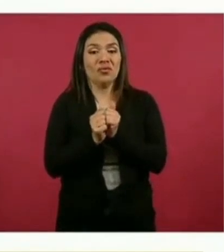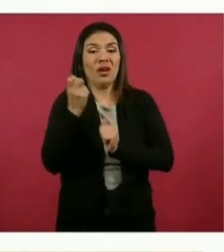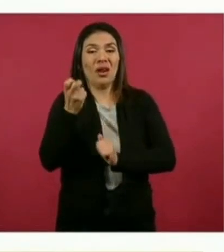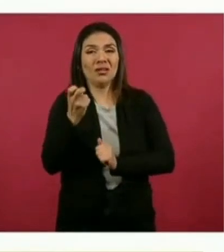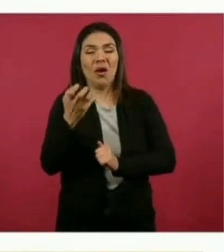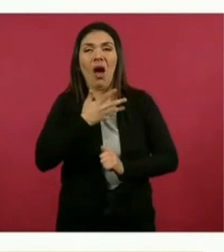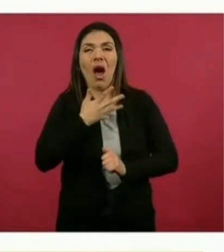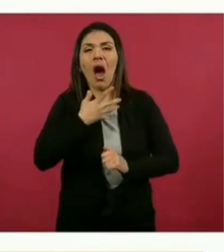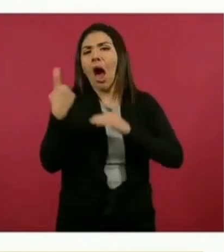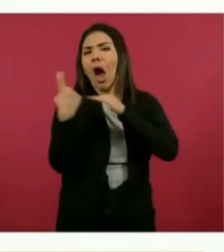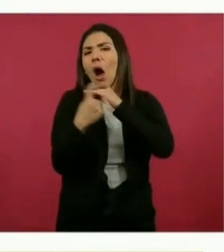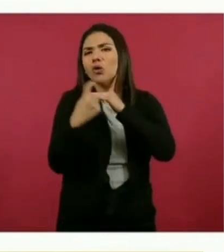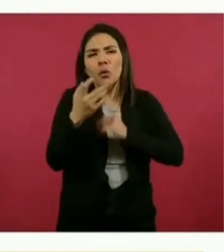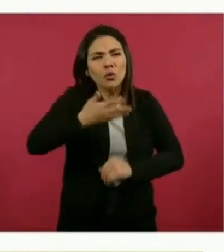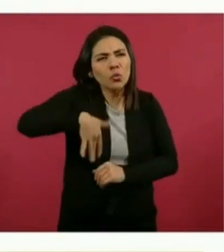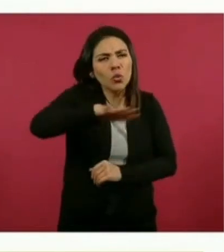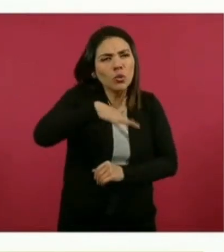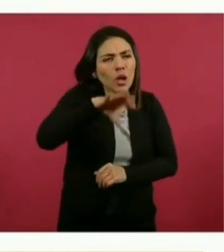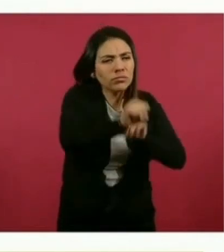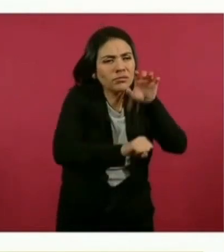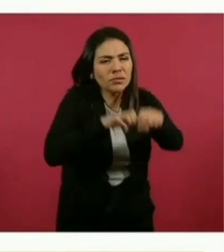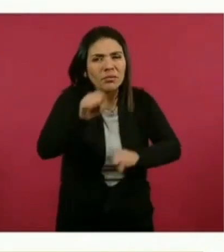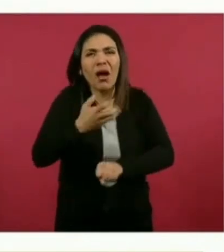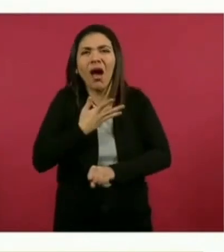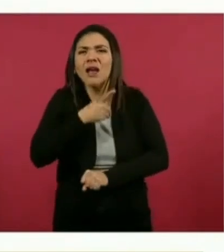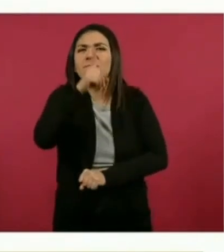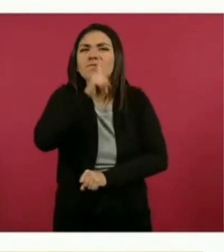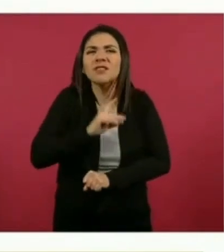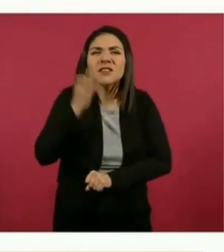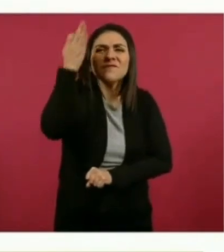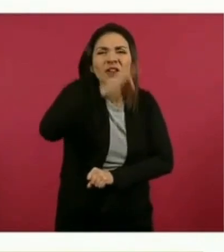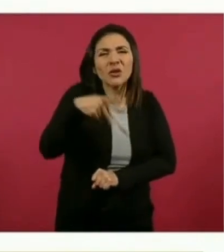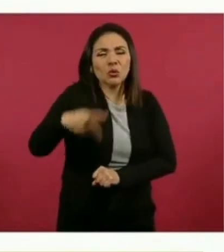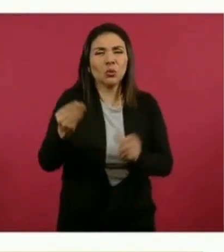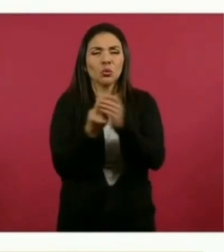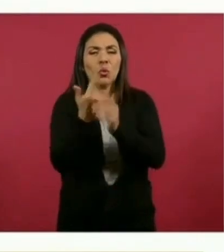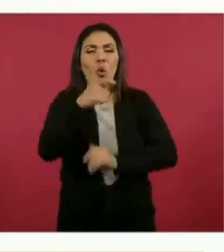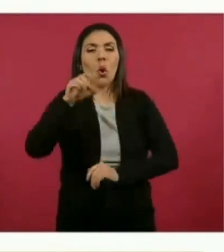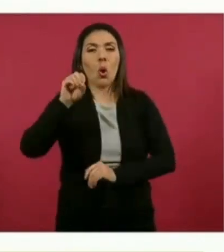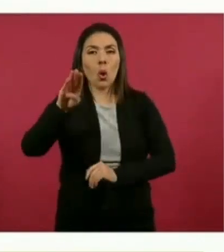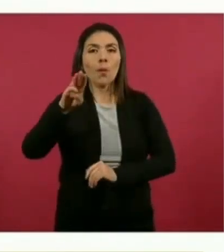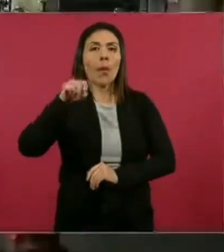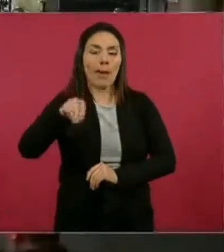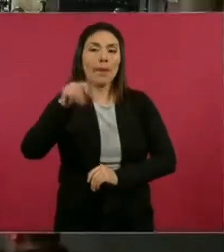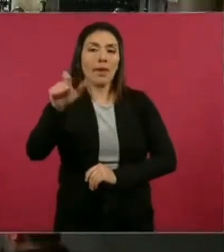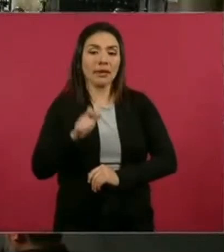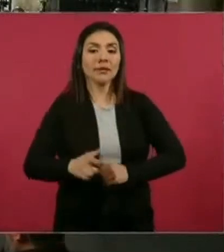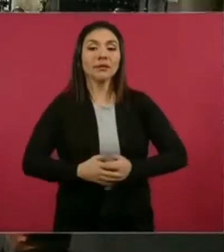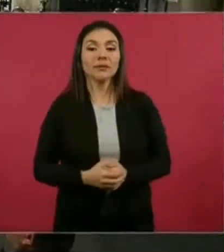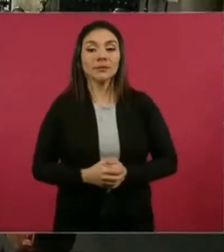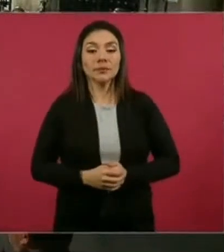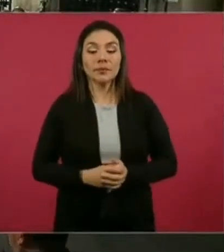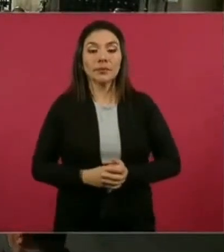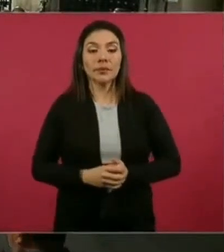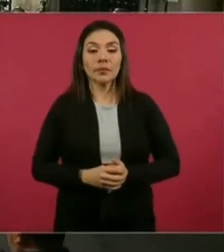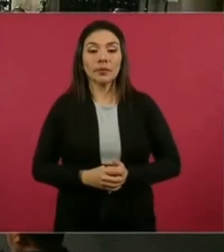escáneres que buscan las vulnerabilidades de todos los sistemas de GovMX. Siguiente, por favor.